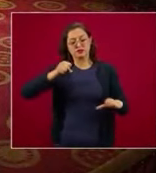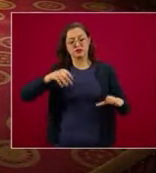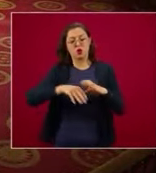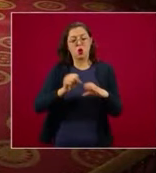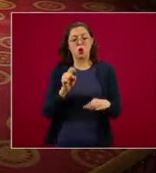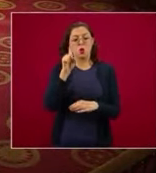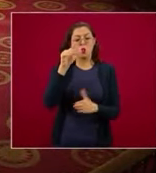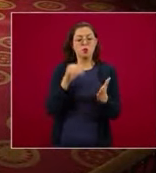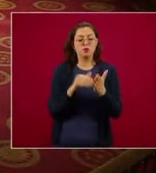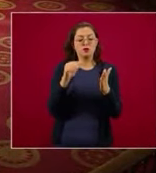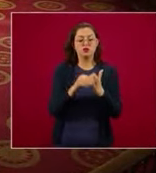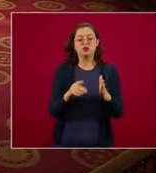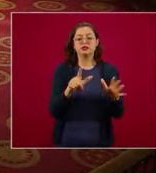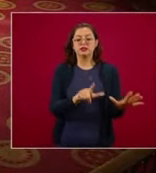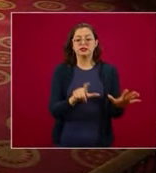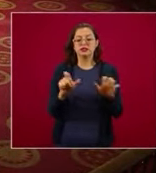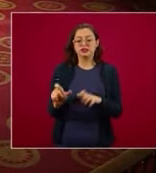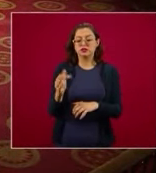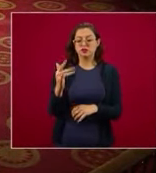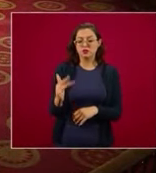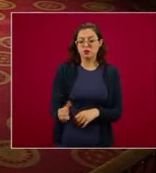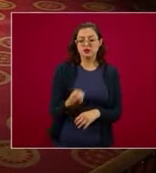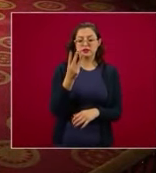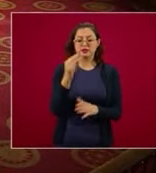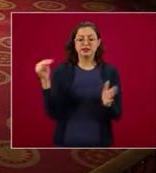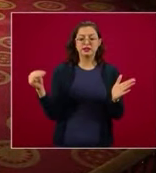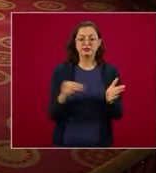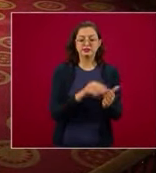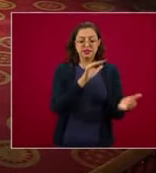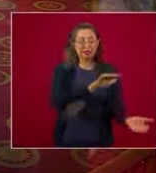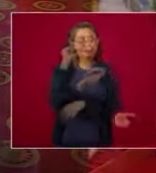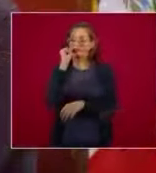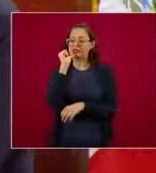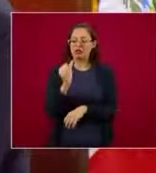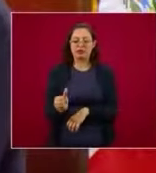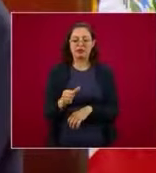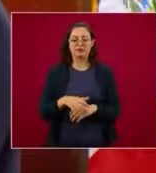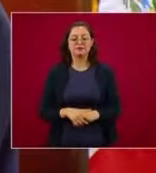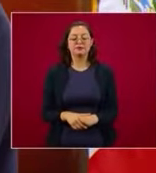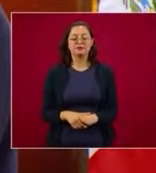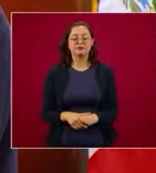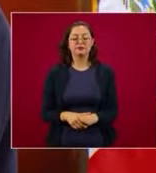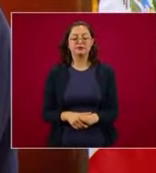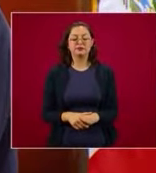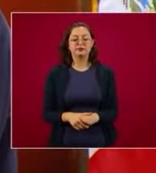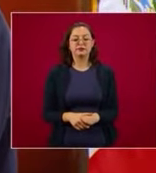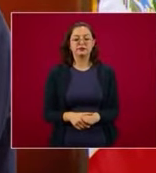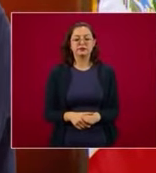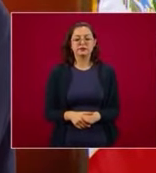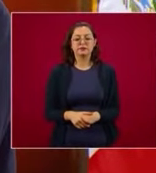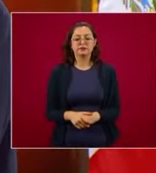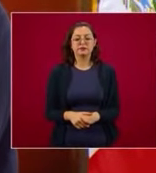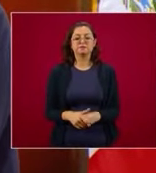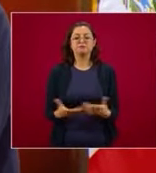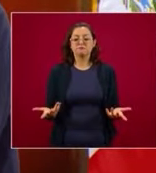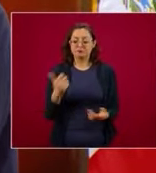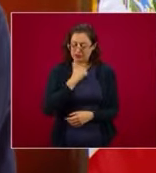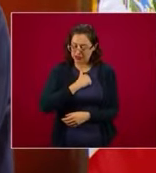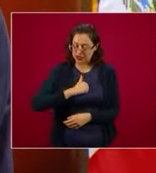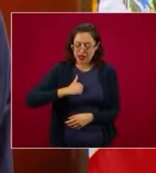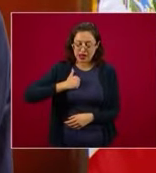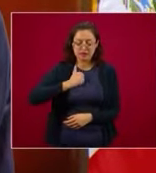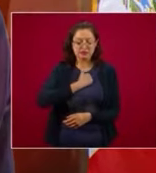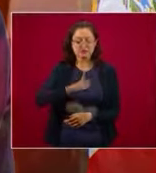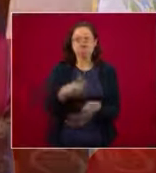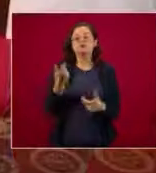se quiere volver el guardián electoral cita manero que en su momento dijo al psuv y dio al poder voy encarnando dos principios